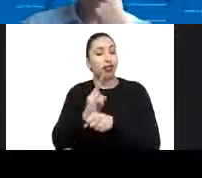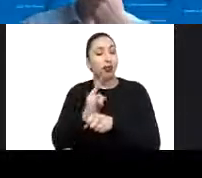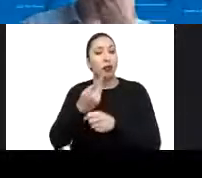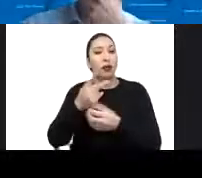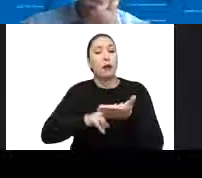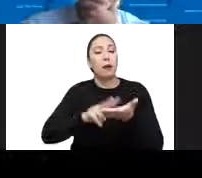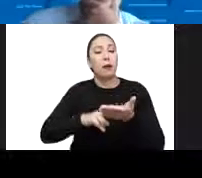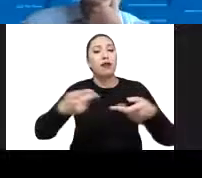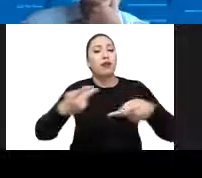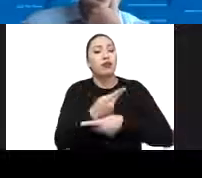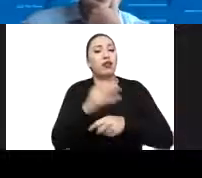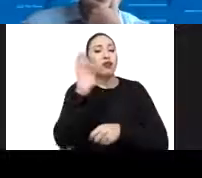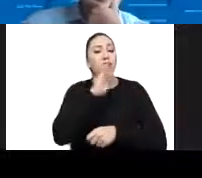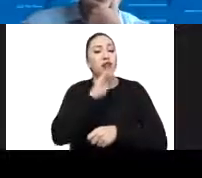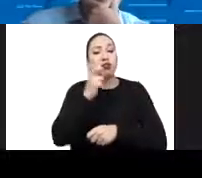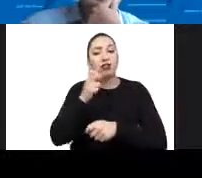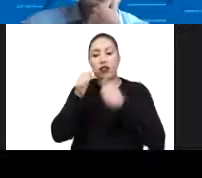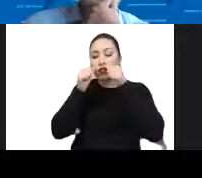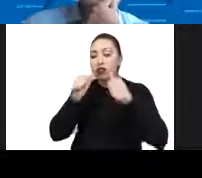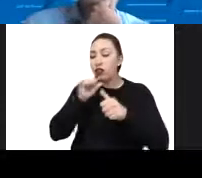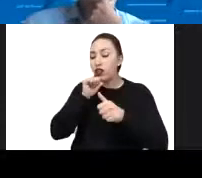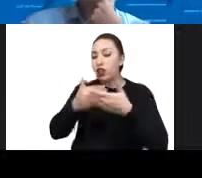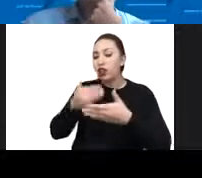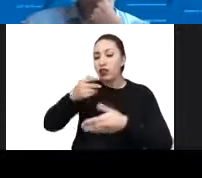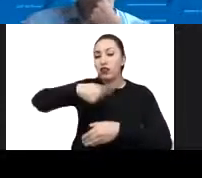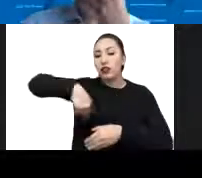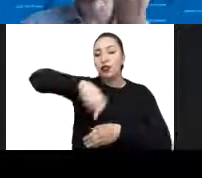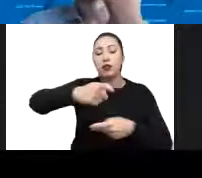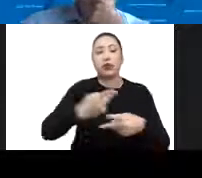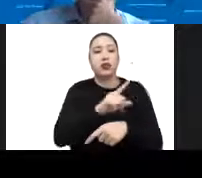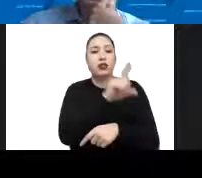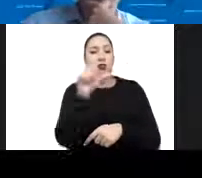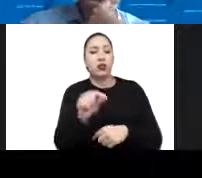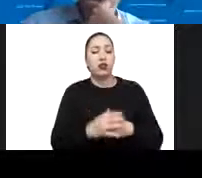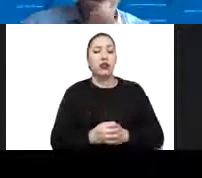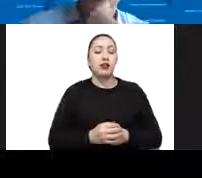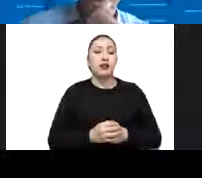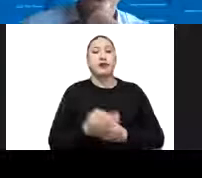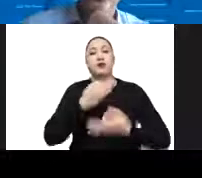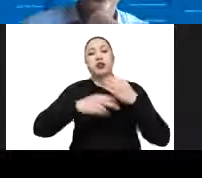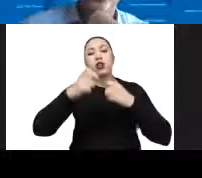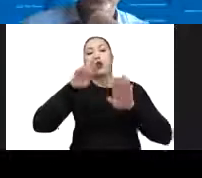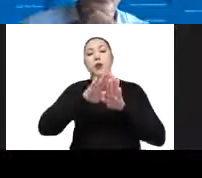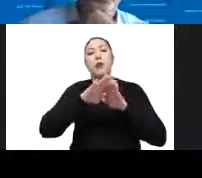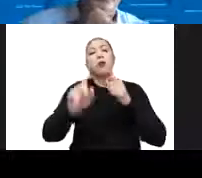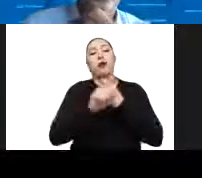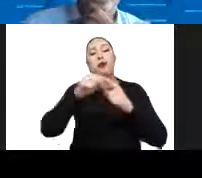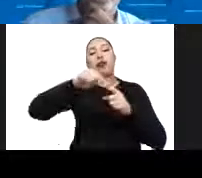Si no hacemos nada, ¿cuánto nos cuesta el sector? Y esto nos lleva a un círculo vicioso que ya todos